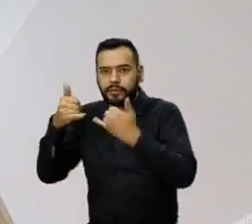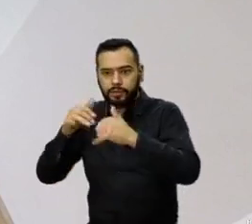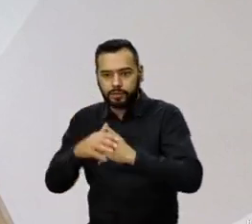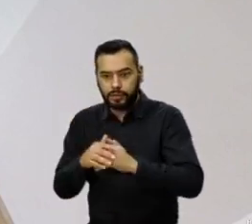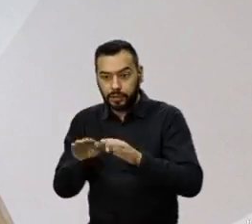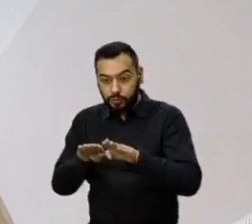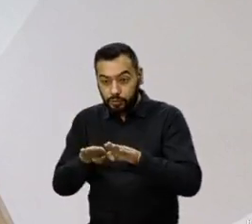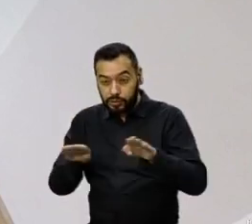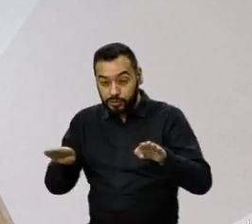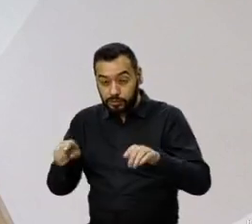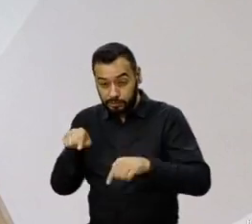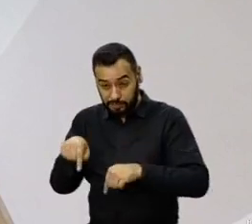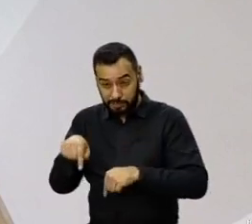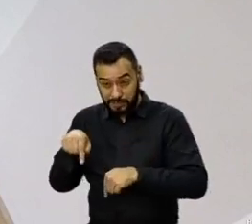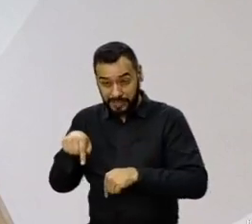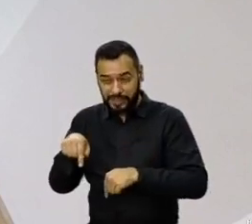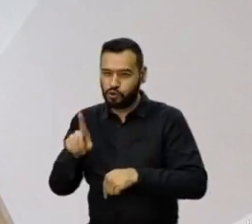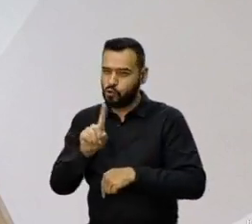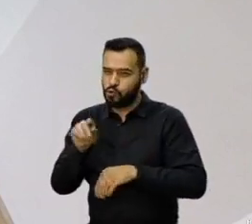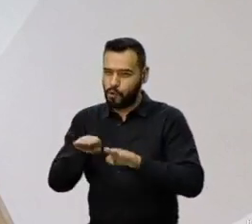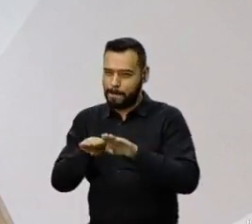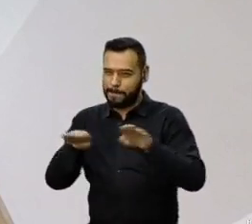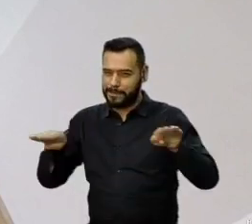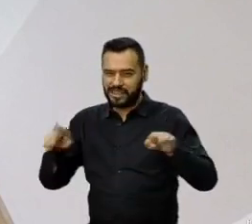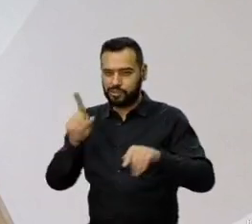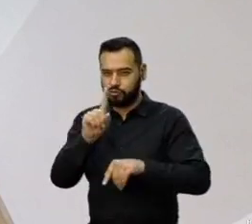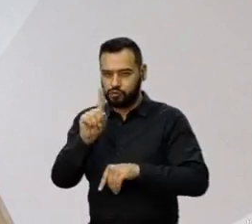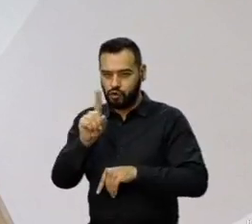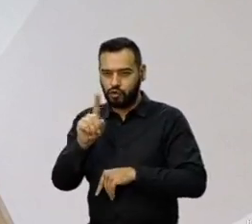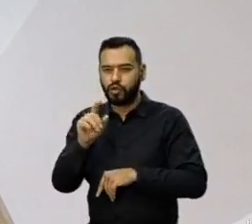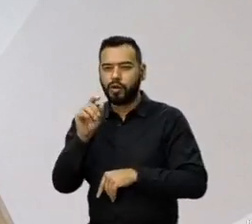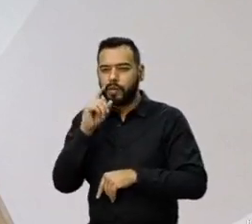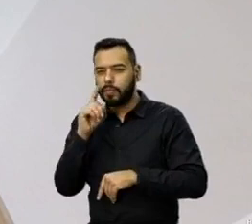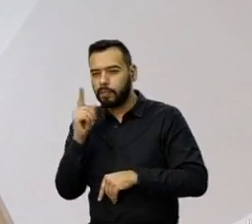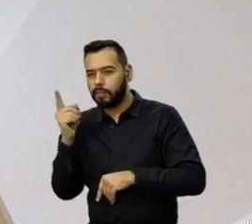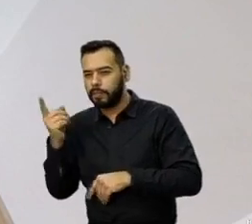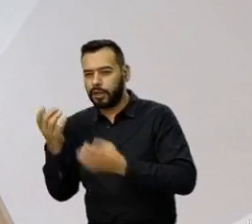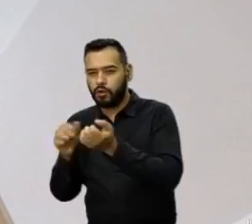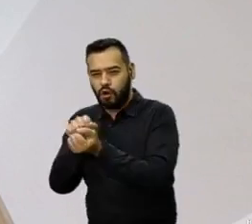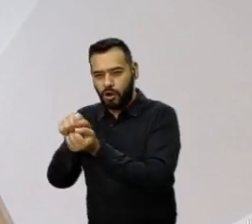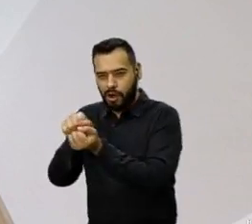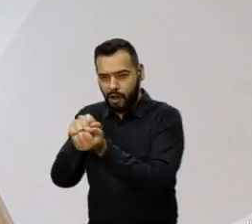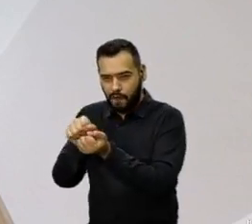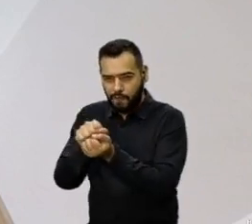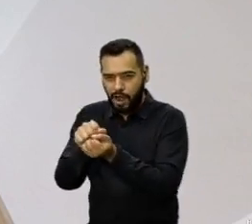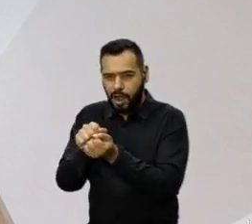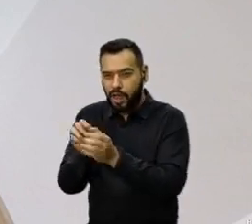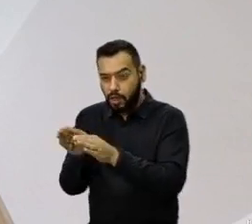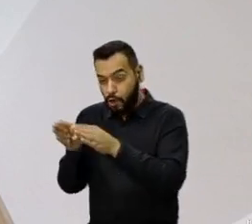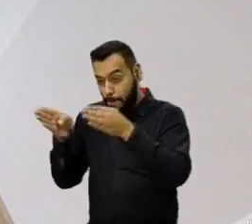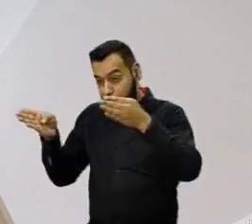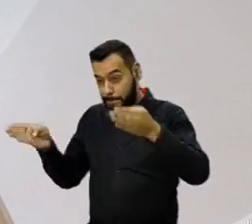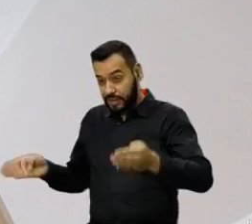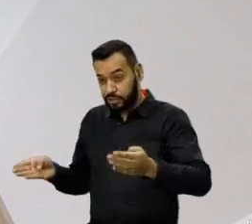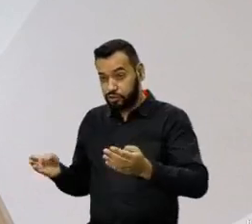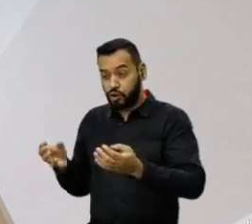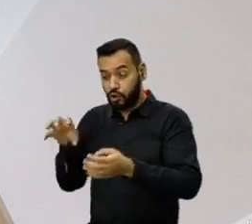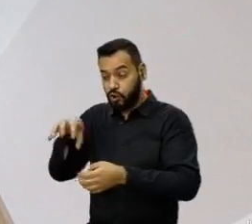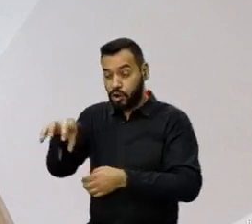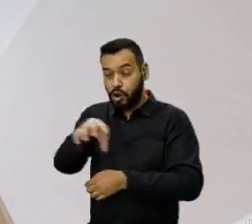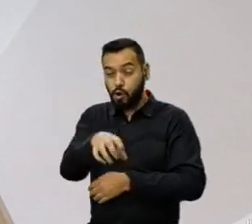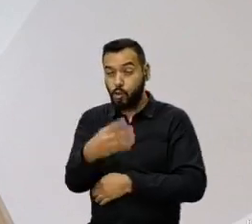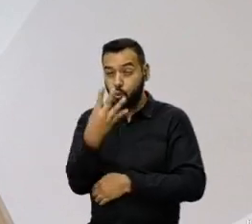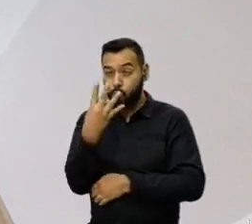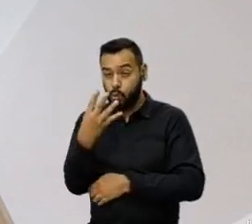caso el piso no lo vamos a tener pero como pueden darse cuenta entonces viene la zona de lavado el mesón una estufa en otra muy linda de cuatro